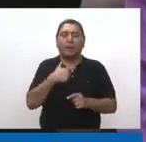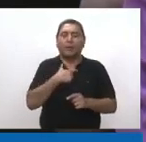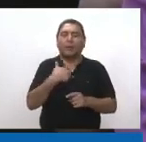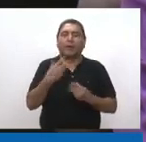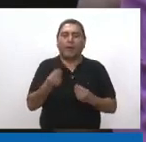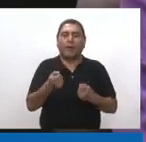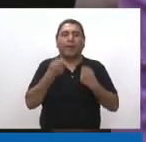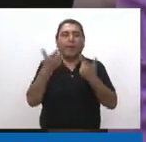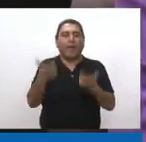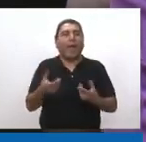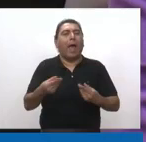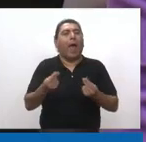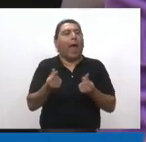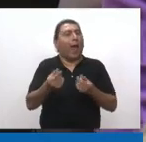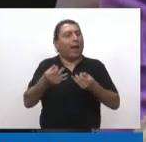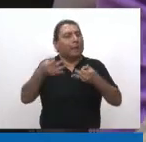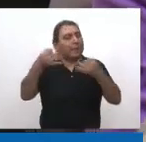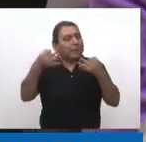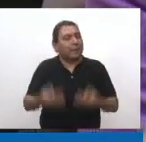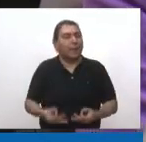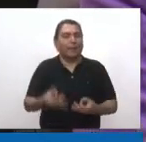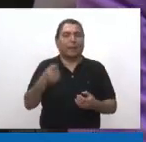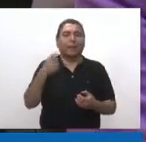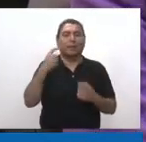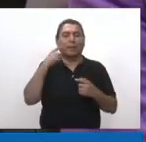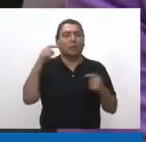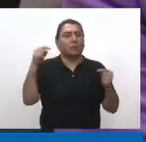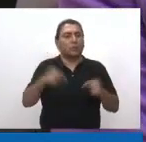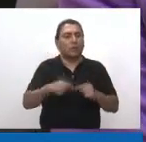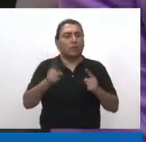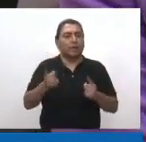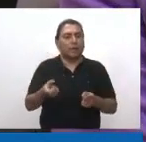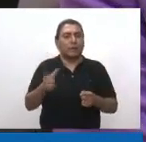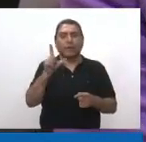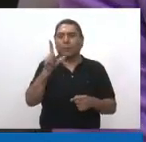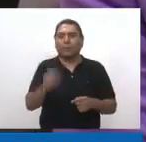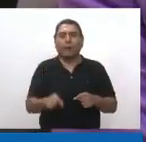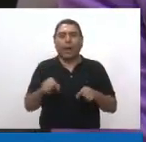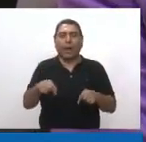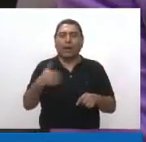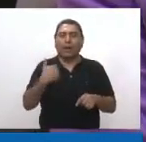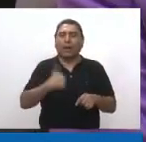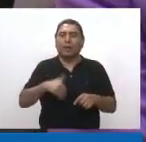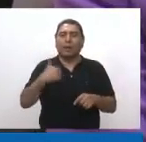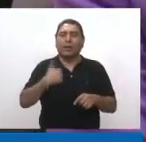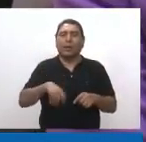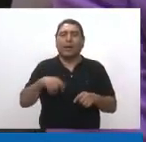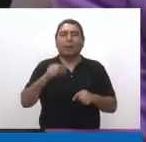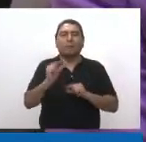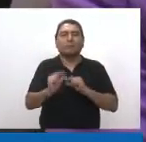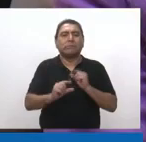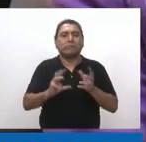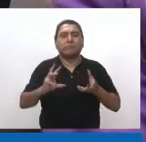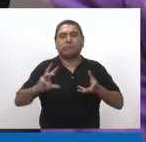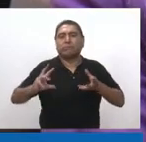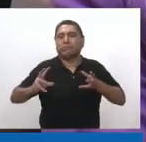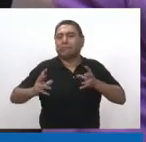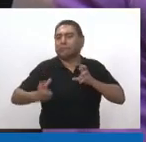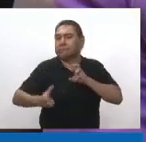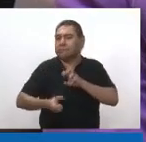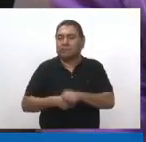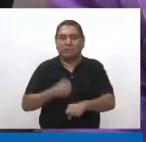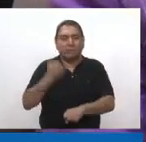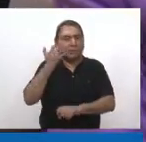calidad institucional y republicana a una Argentina cada vez más degradada en sus